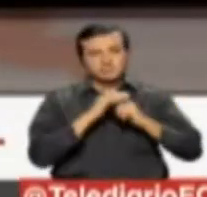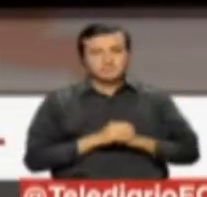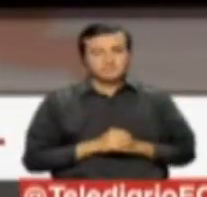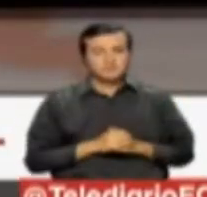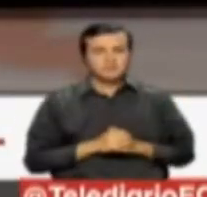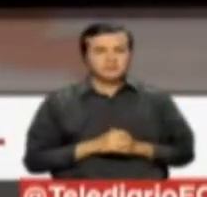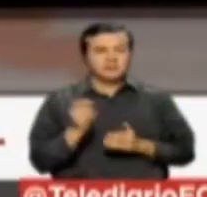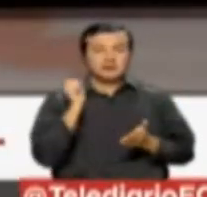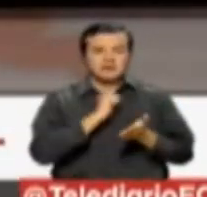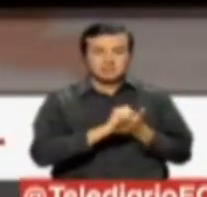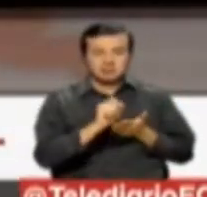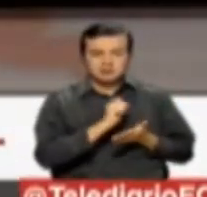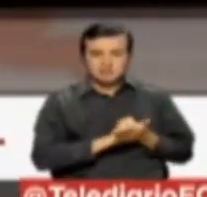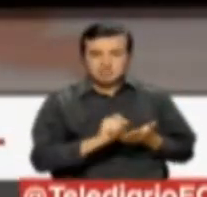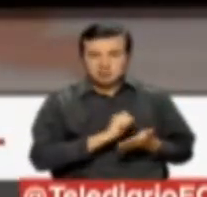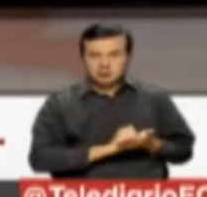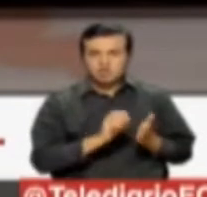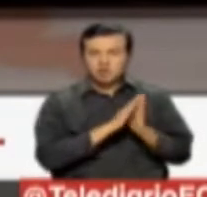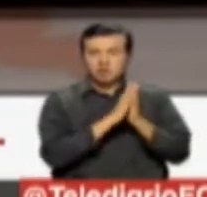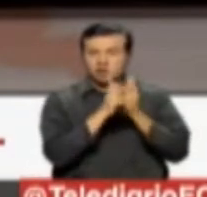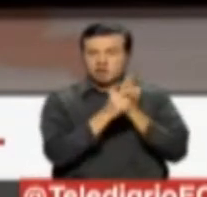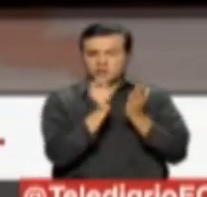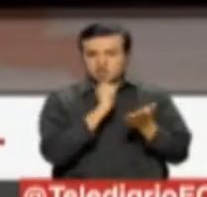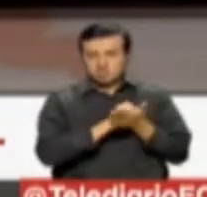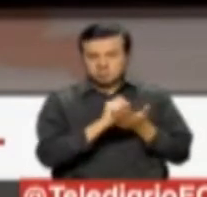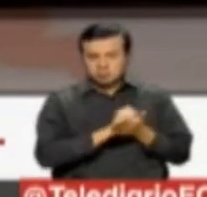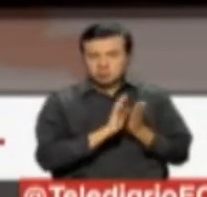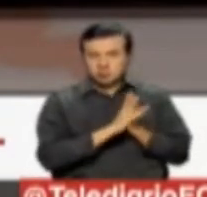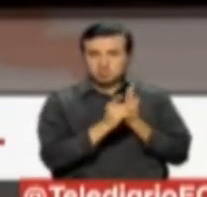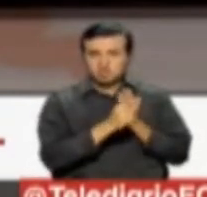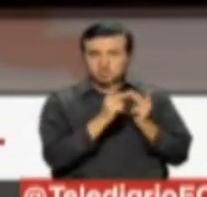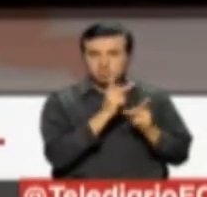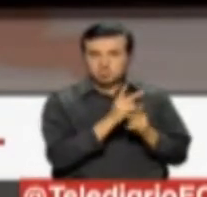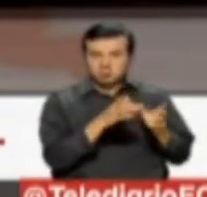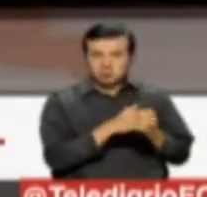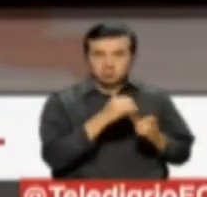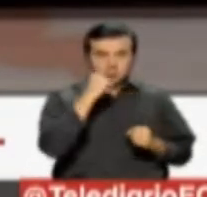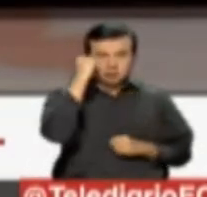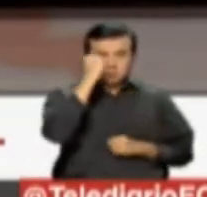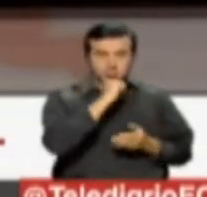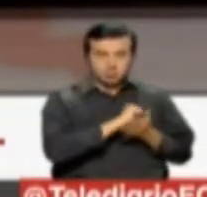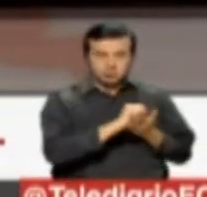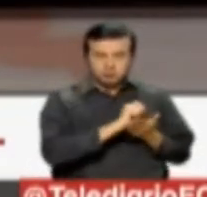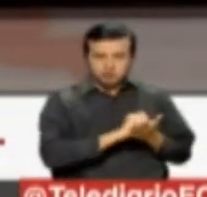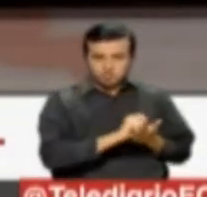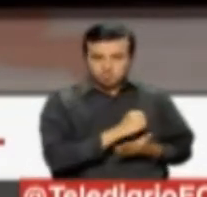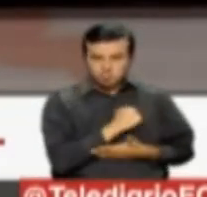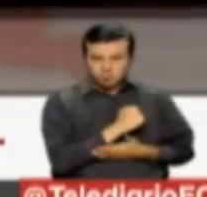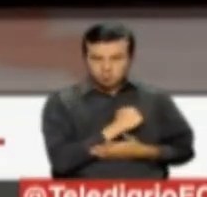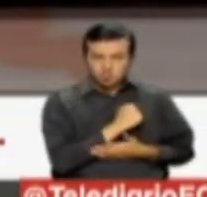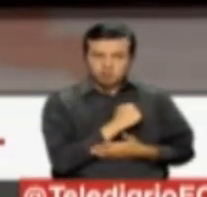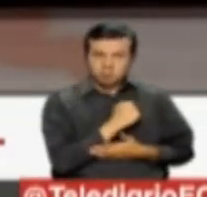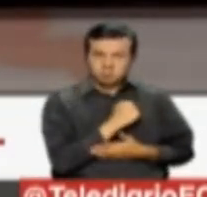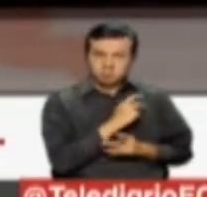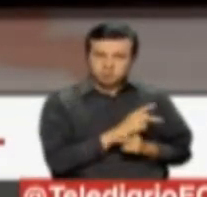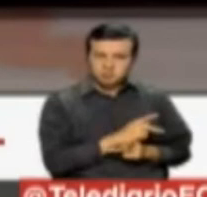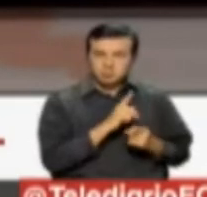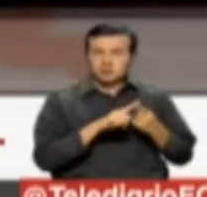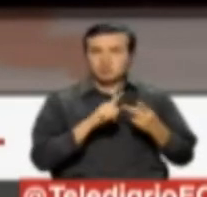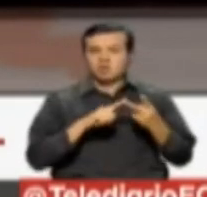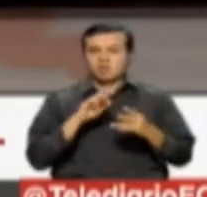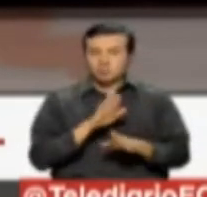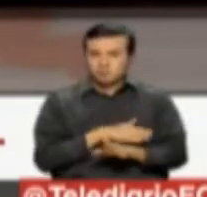escritor que tiene un libro esto será protegido por el ámbito del derecho de autor de igual forma está la música